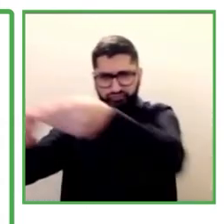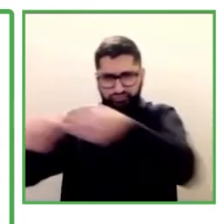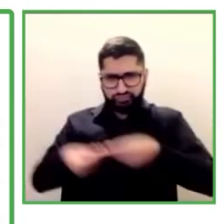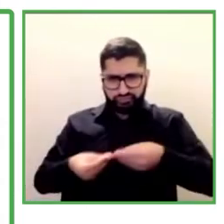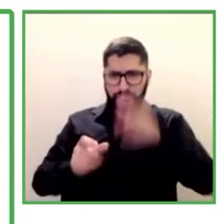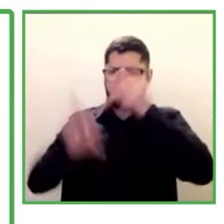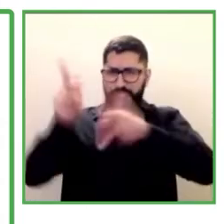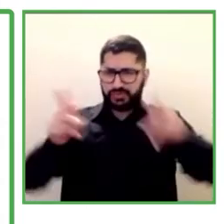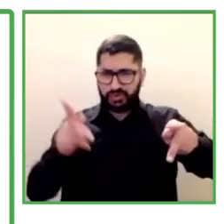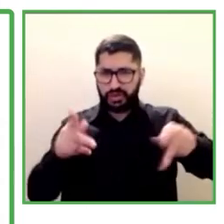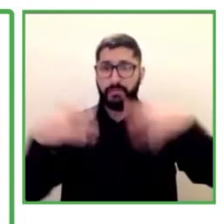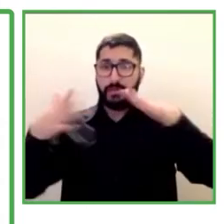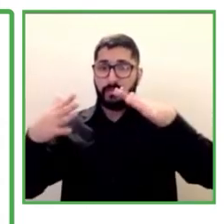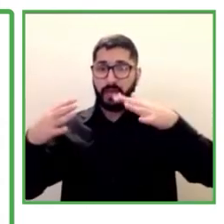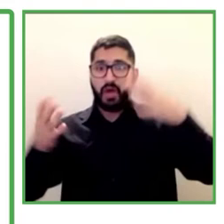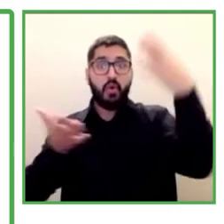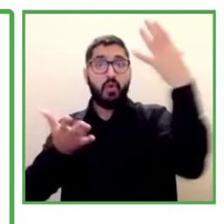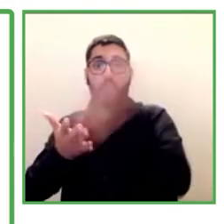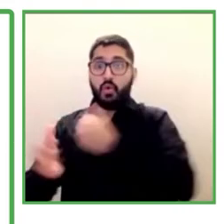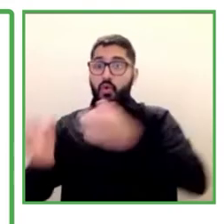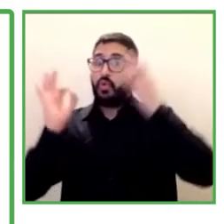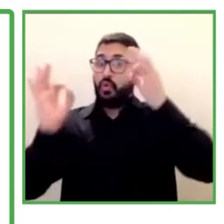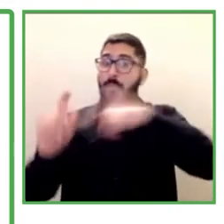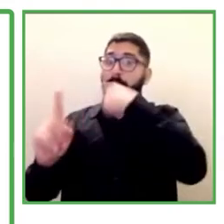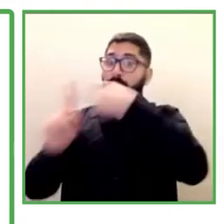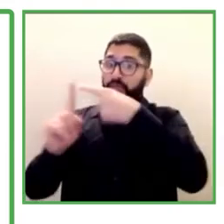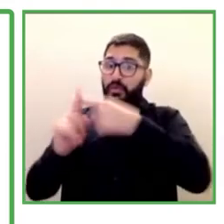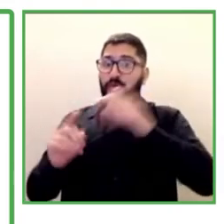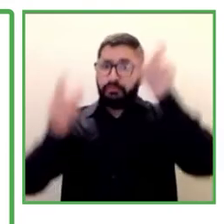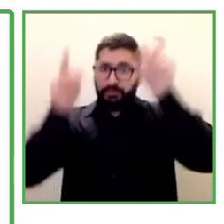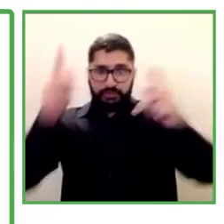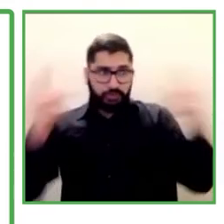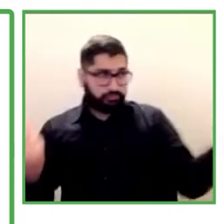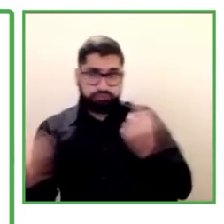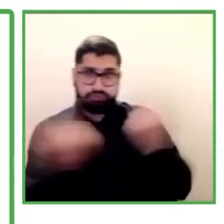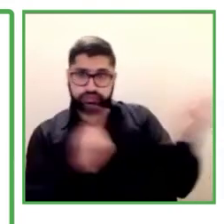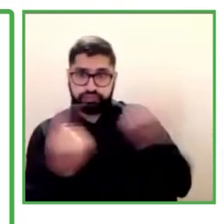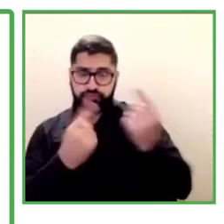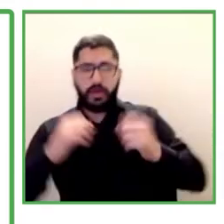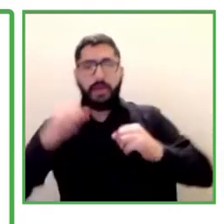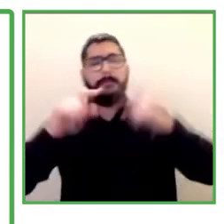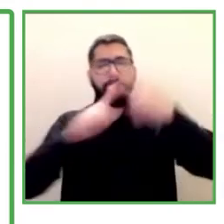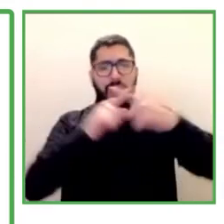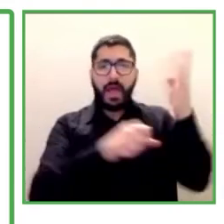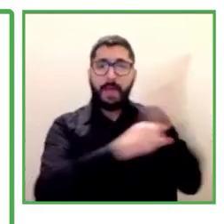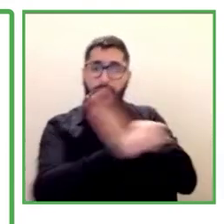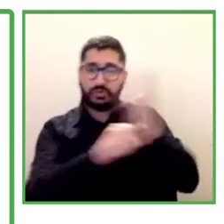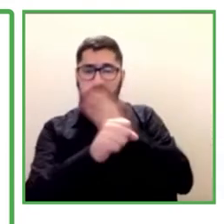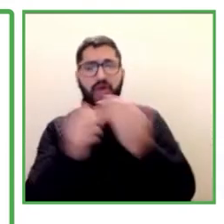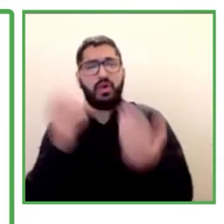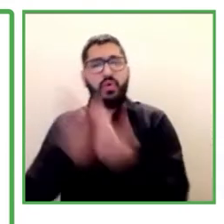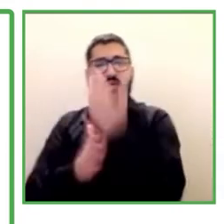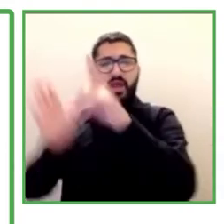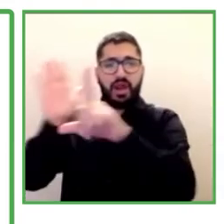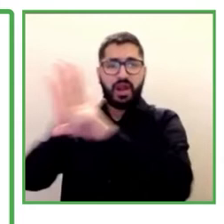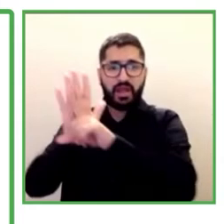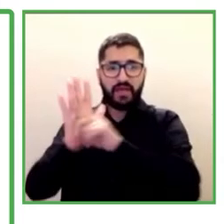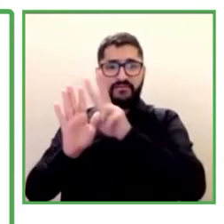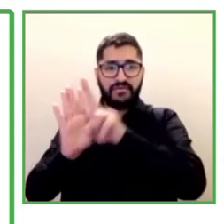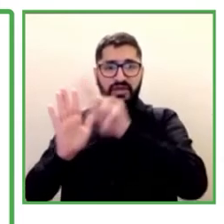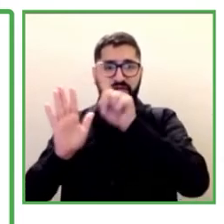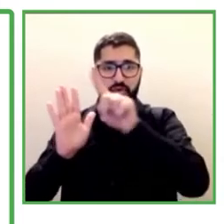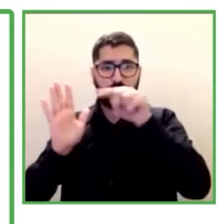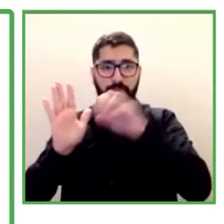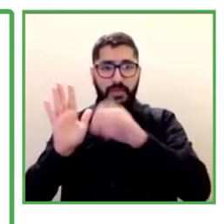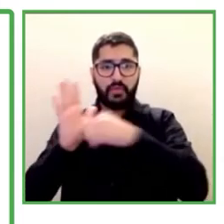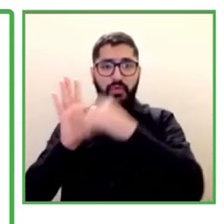los usuarios y para las empresas, de acuerdo a la nueva ley 21.015 desarrollada en Chile. Lógicamente, estar insertos